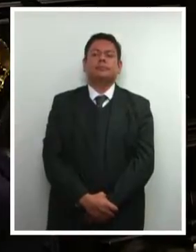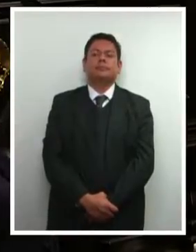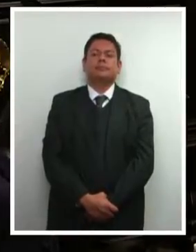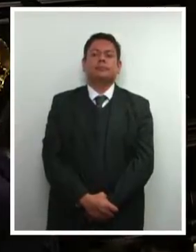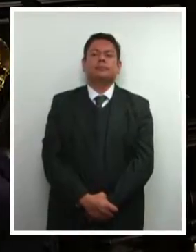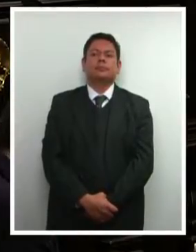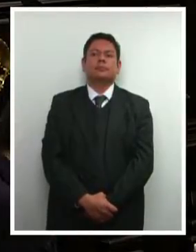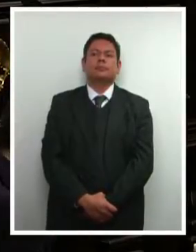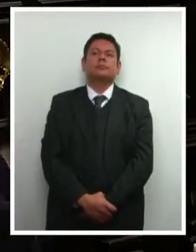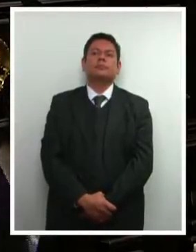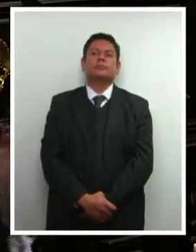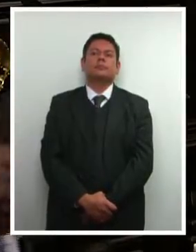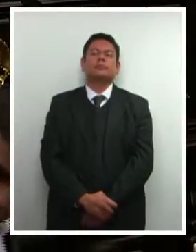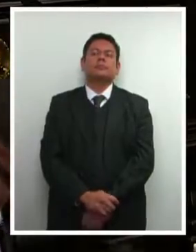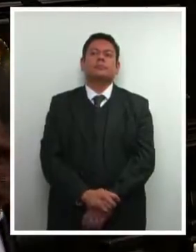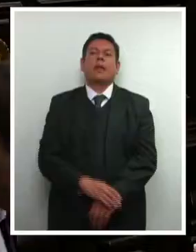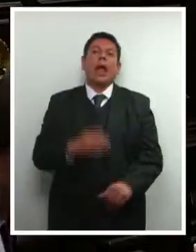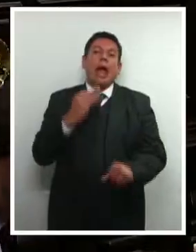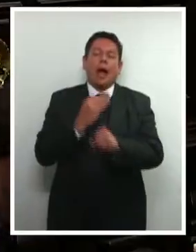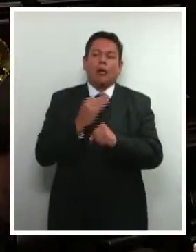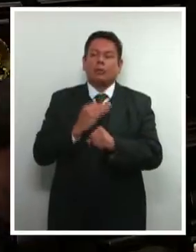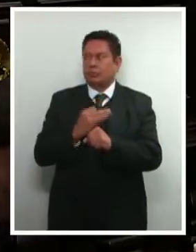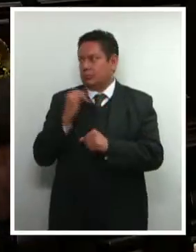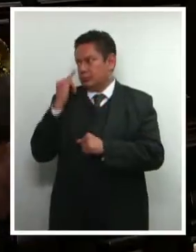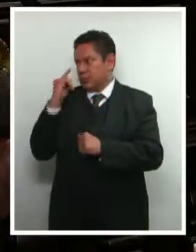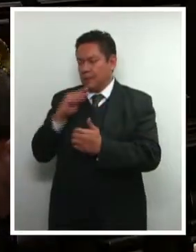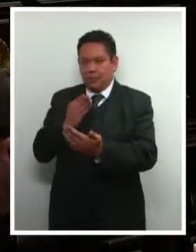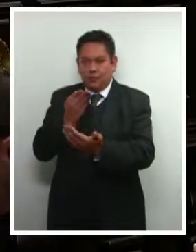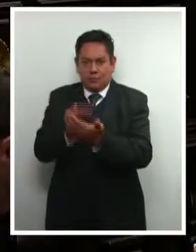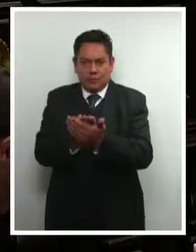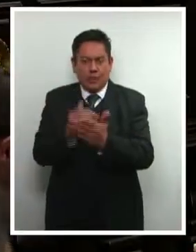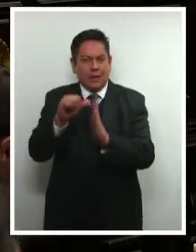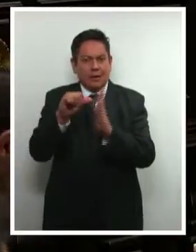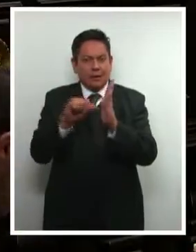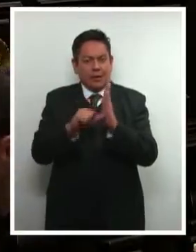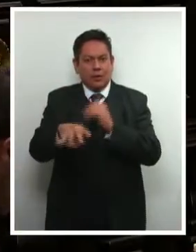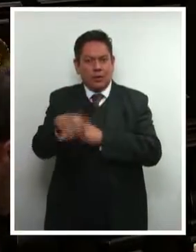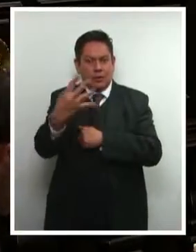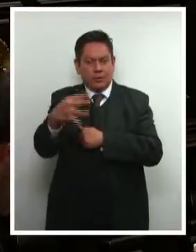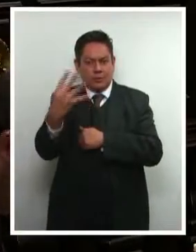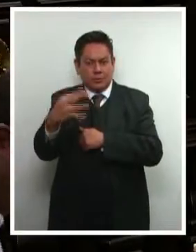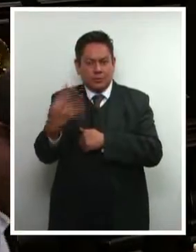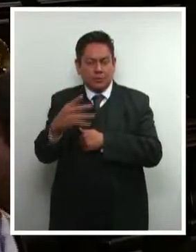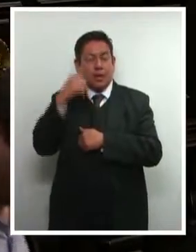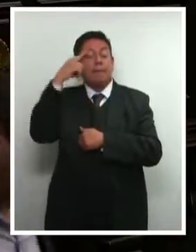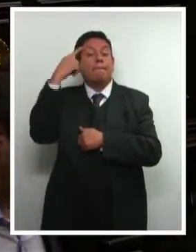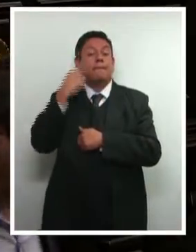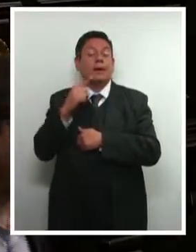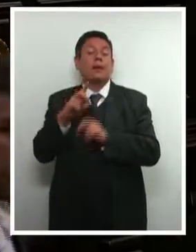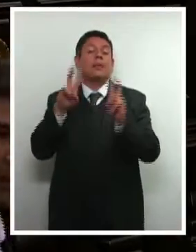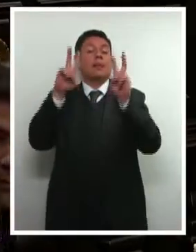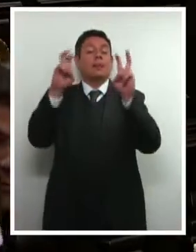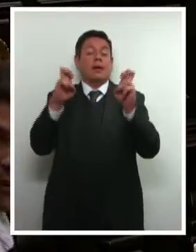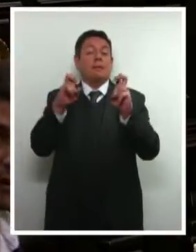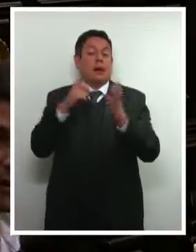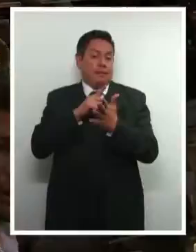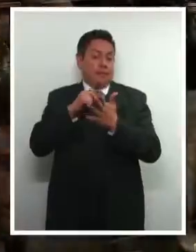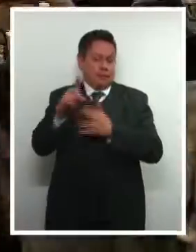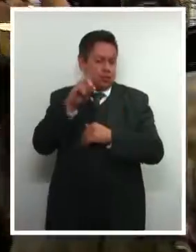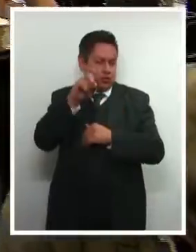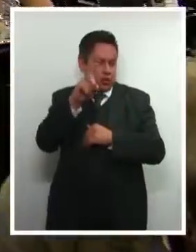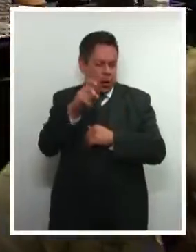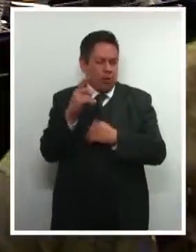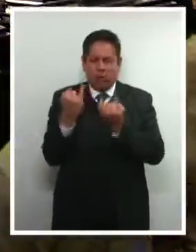Se ha realizado una propuesta de modificación a este artículo 14 en relación al tema de derecho al agua y a su